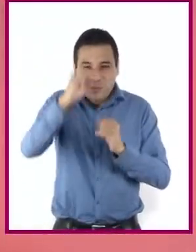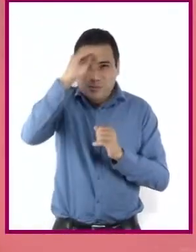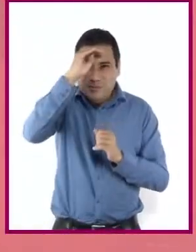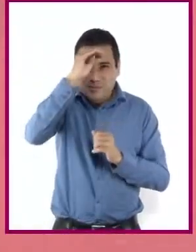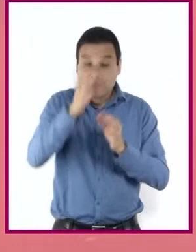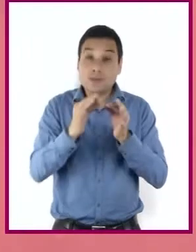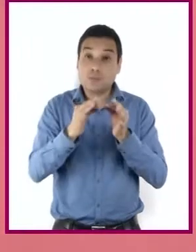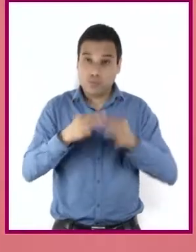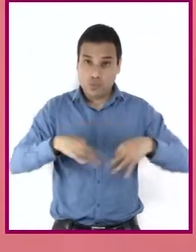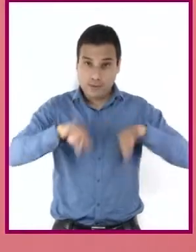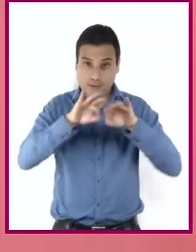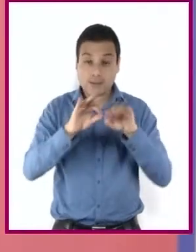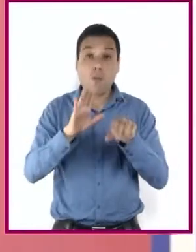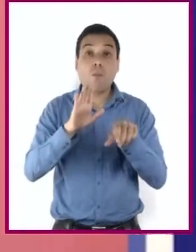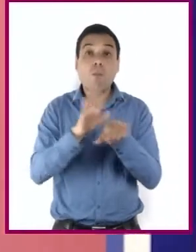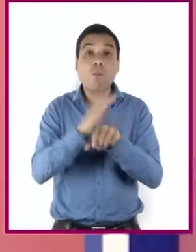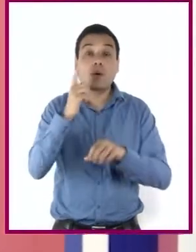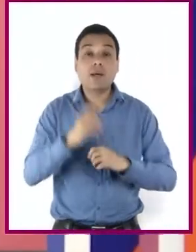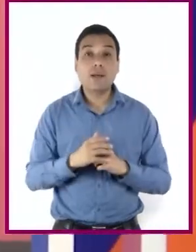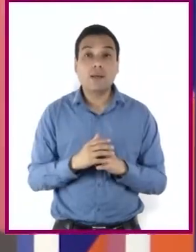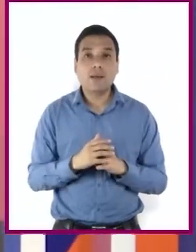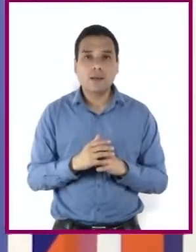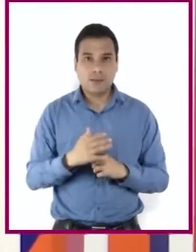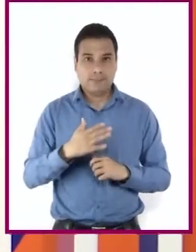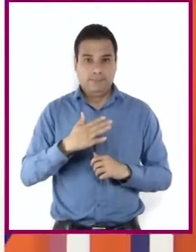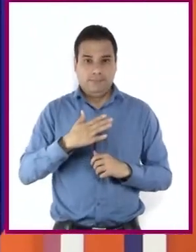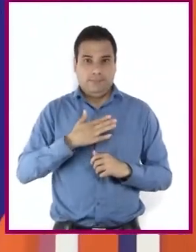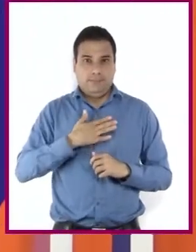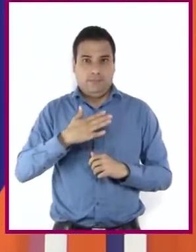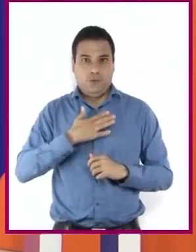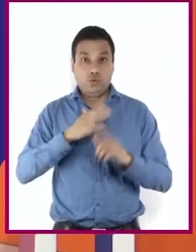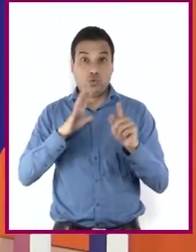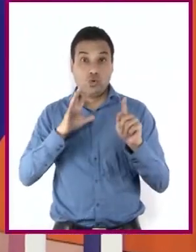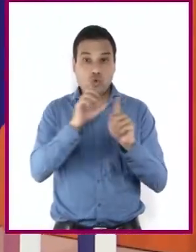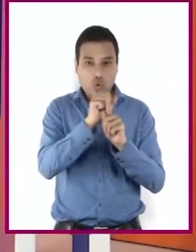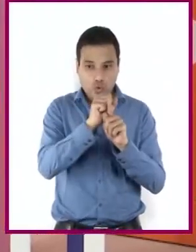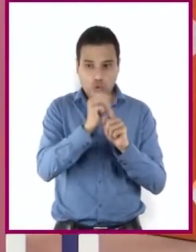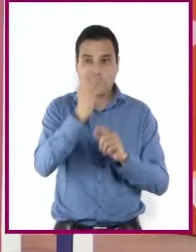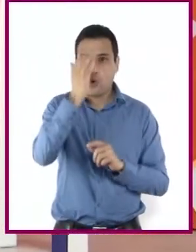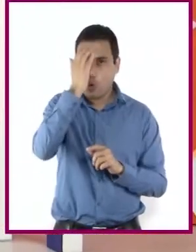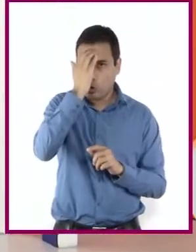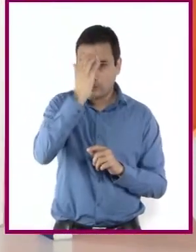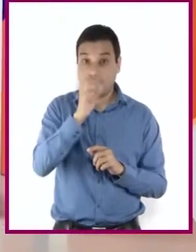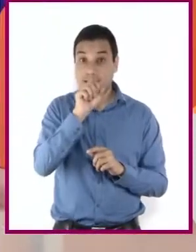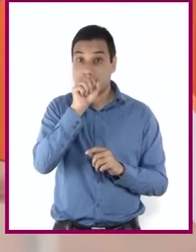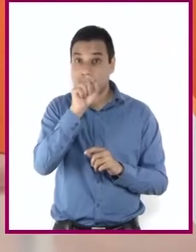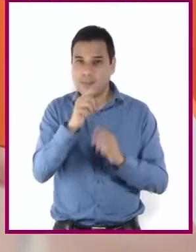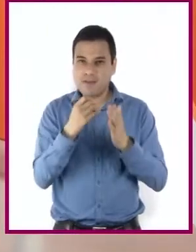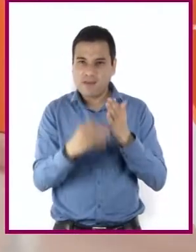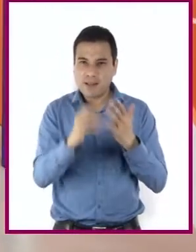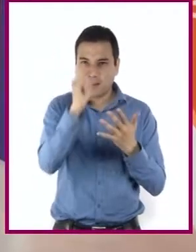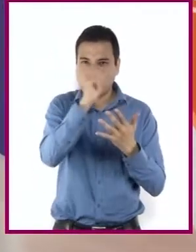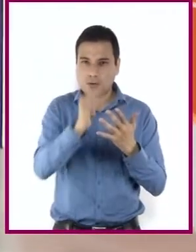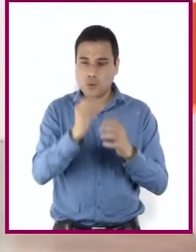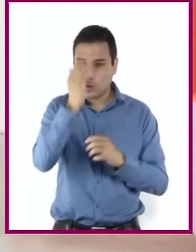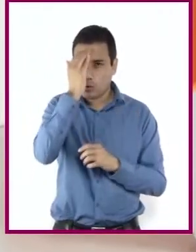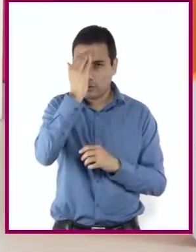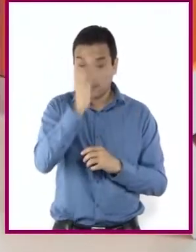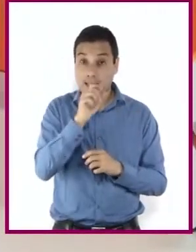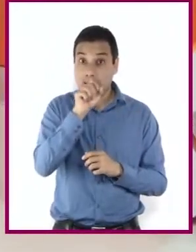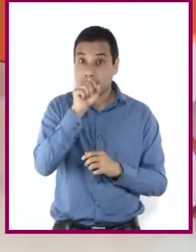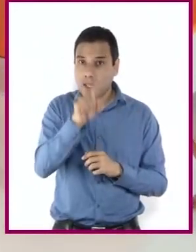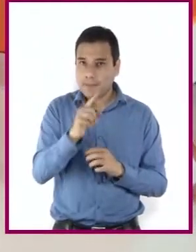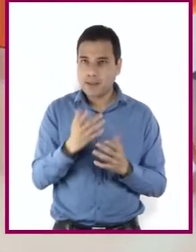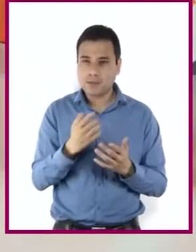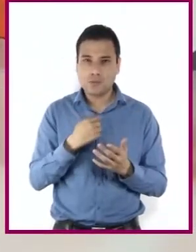importante porque en esta no solo reconoce sus logros y áreas de oportunidad, también se cuestiona o explica las razones